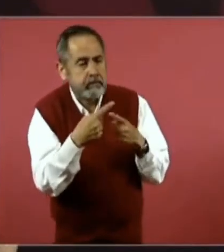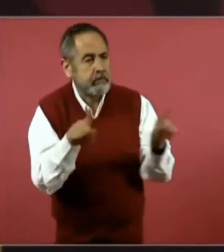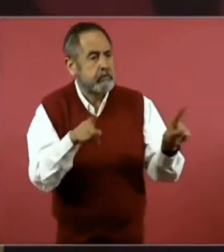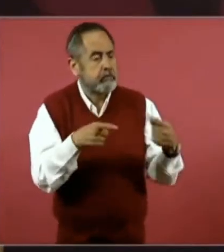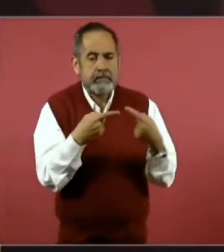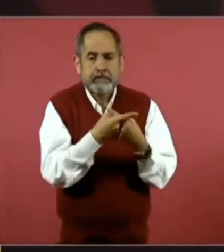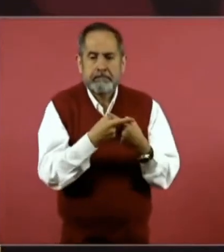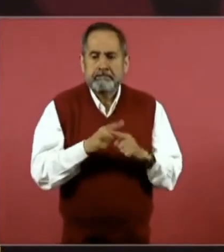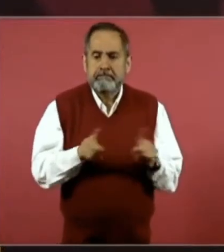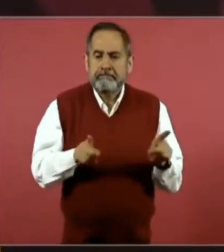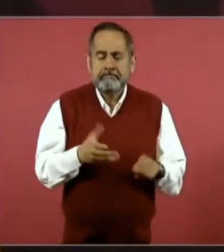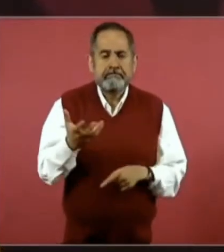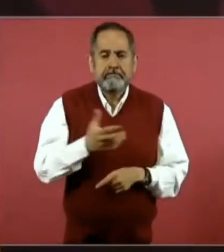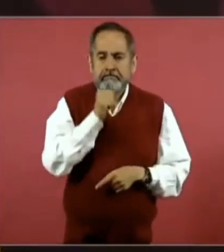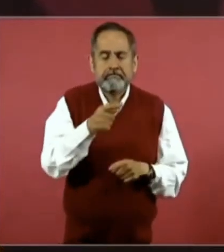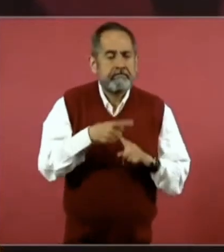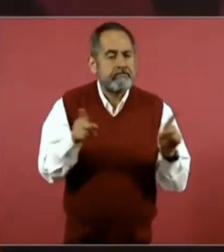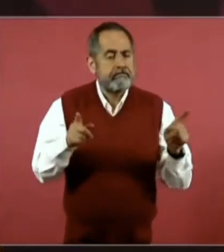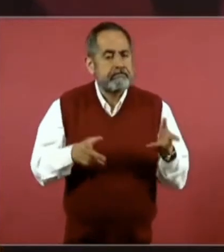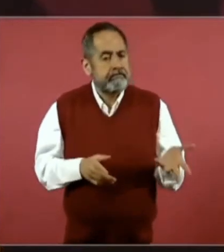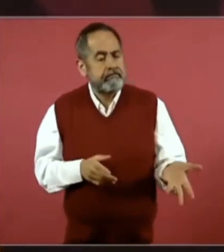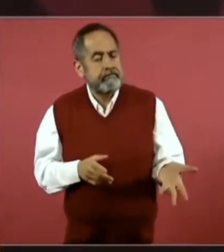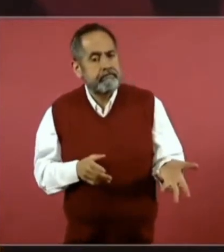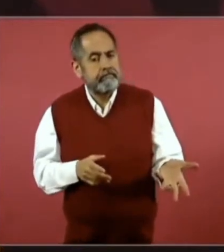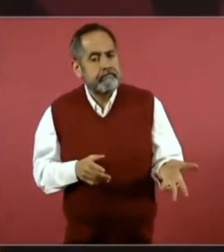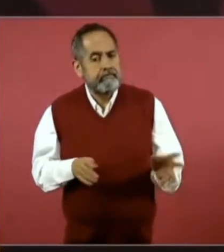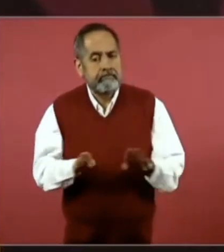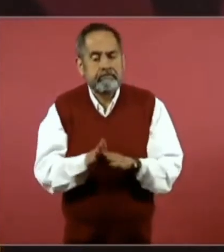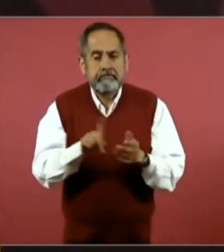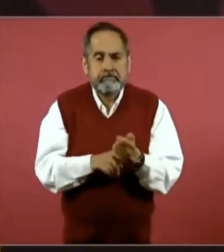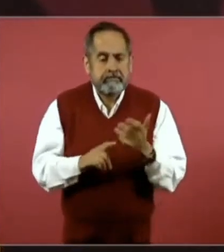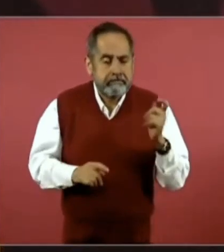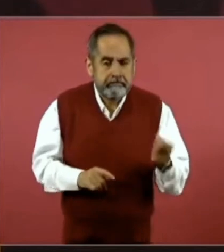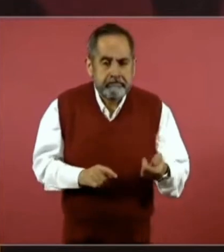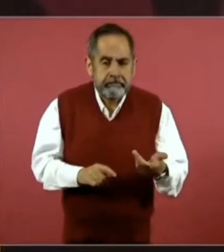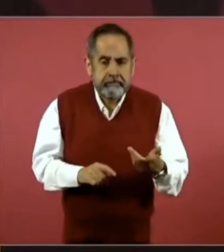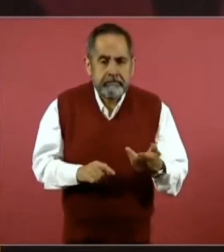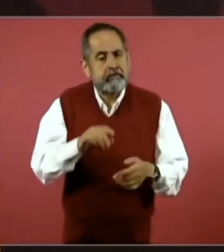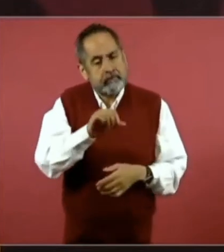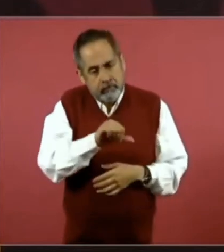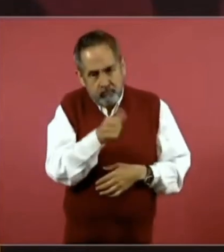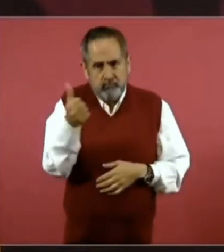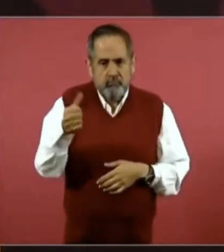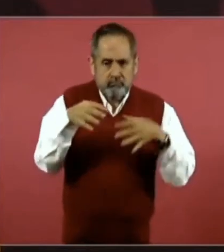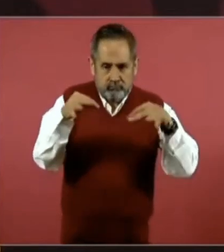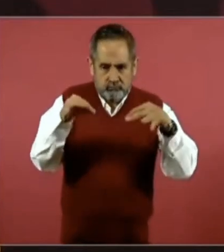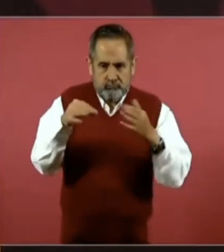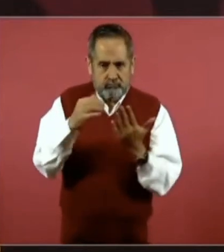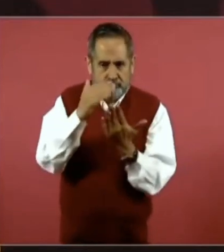a la práctica los partidos. Y luego hay otro documento,